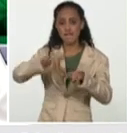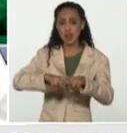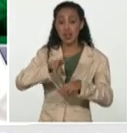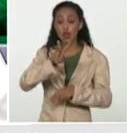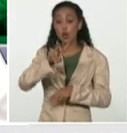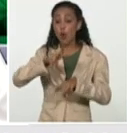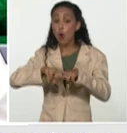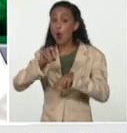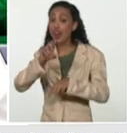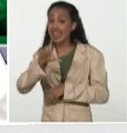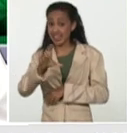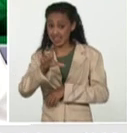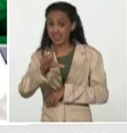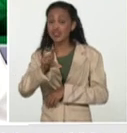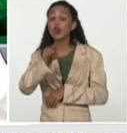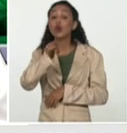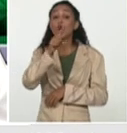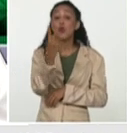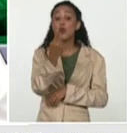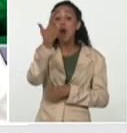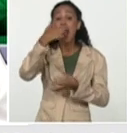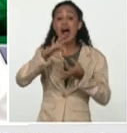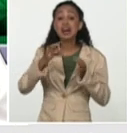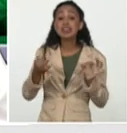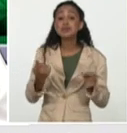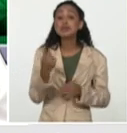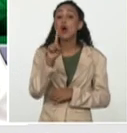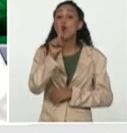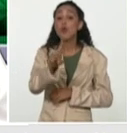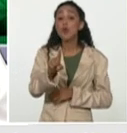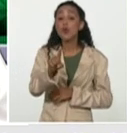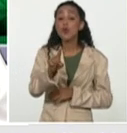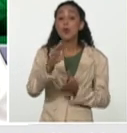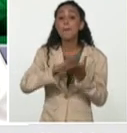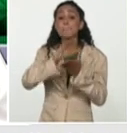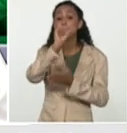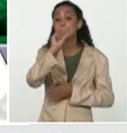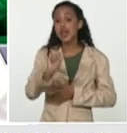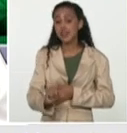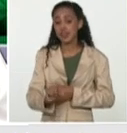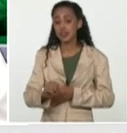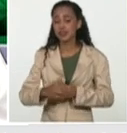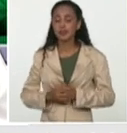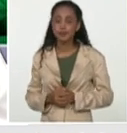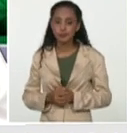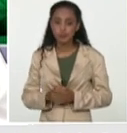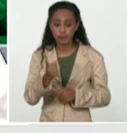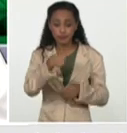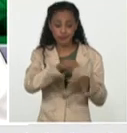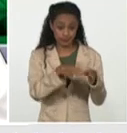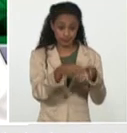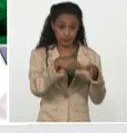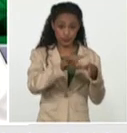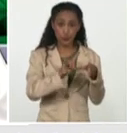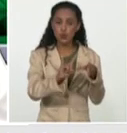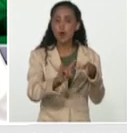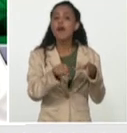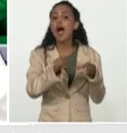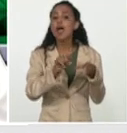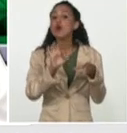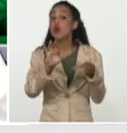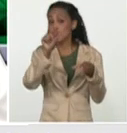Holguín, 1 de Artemisa y 1 de Mayabeque. De los 9, 8 contactos de